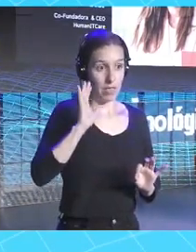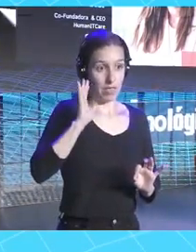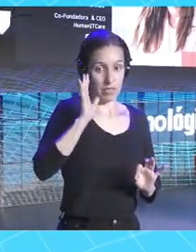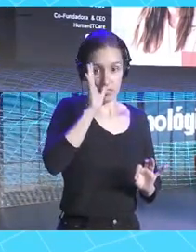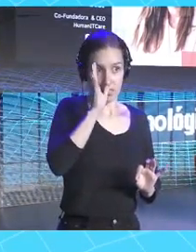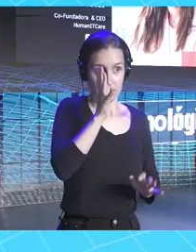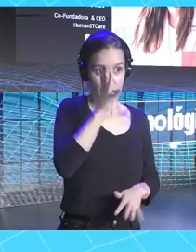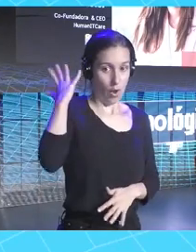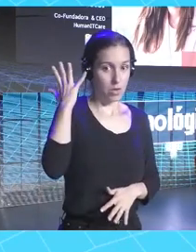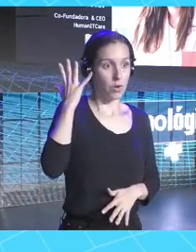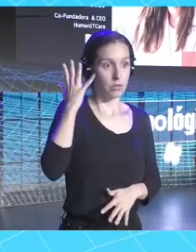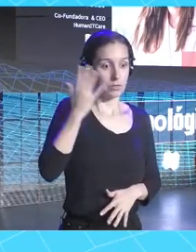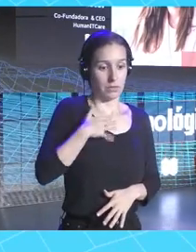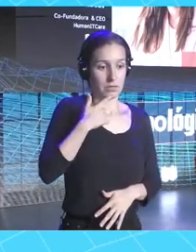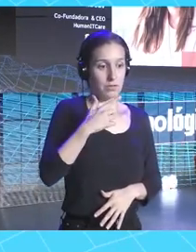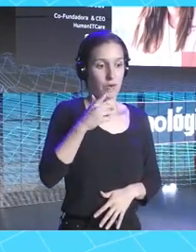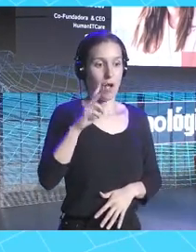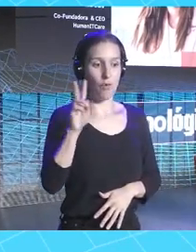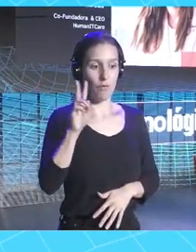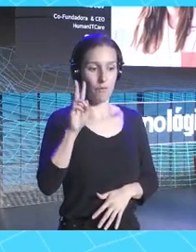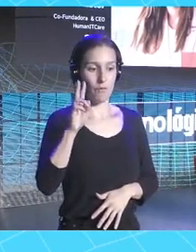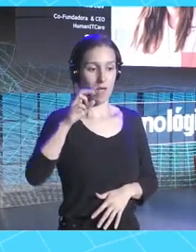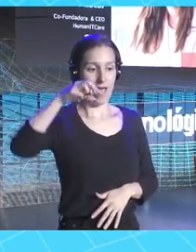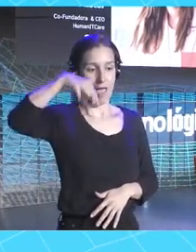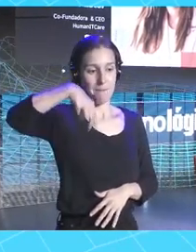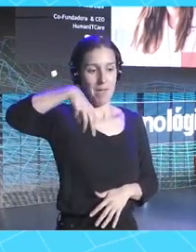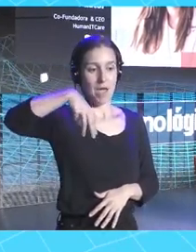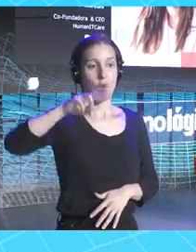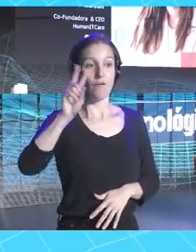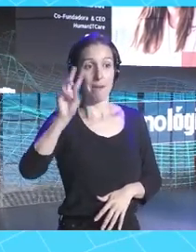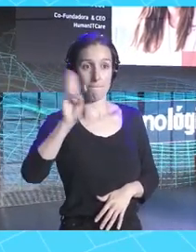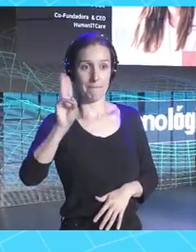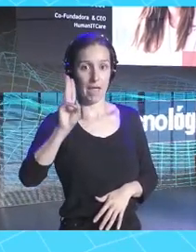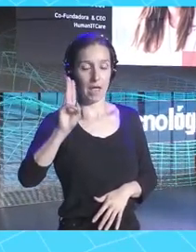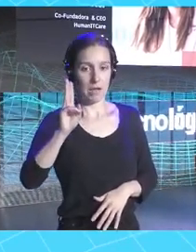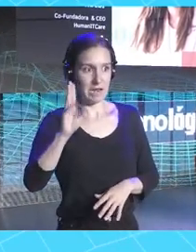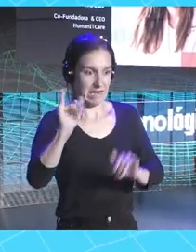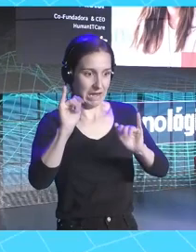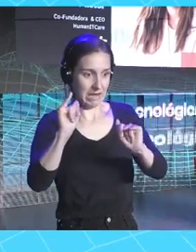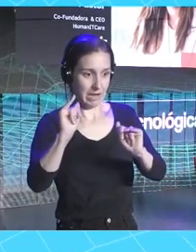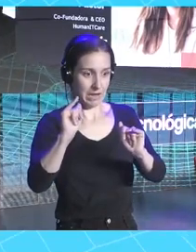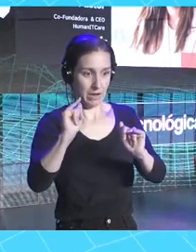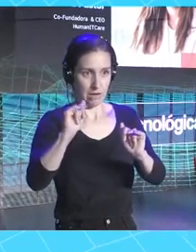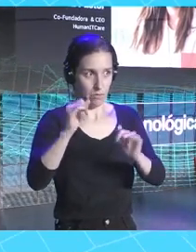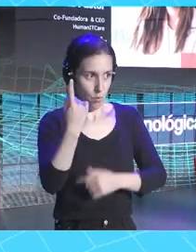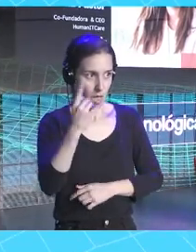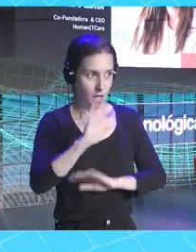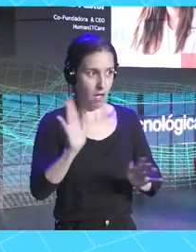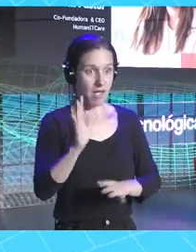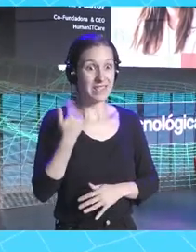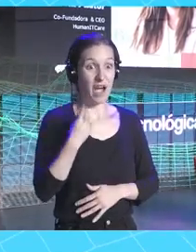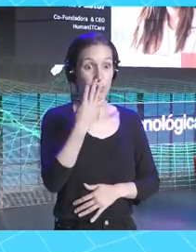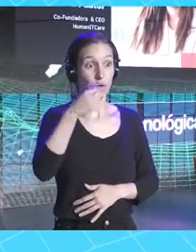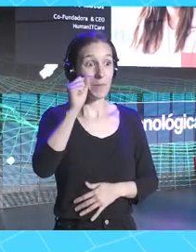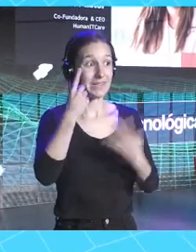mvp o sea solo detectas una necesidad hasta ahora que habéis cerrado una ronda bueno lleváis 4,6 millones de euros